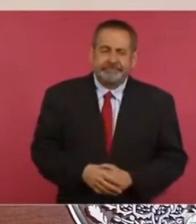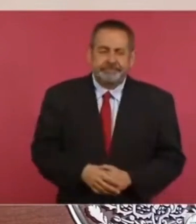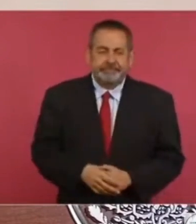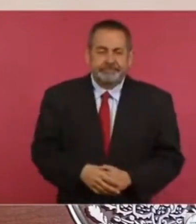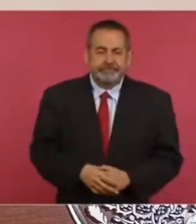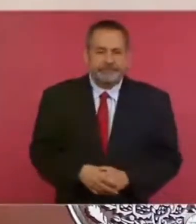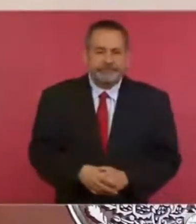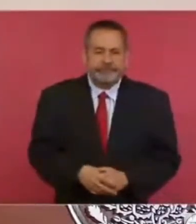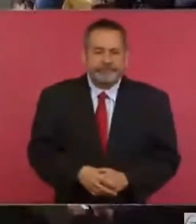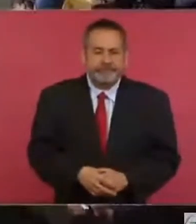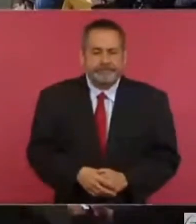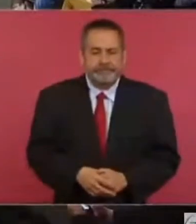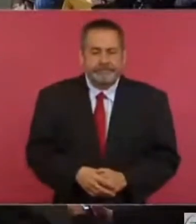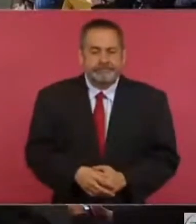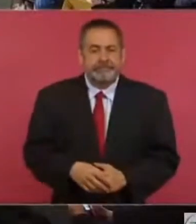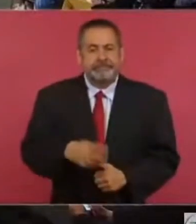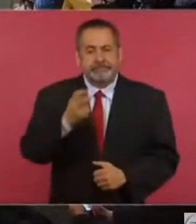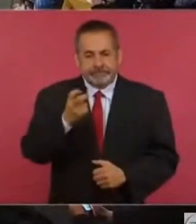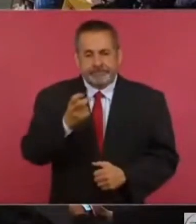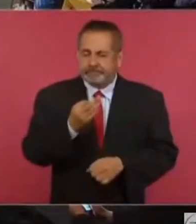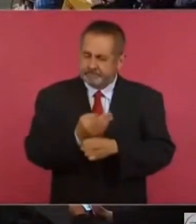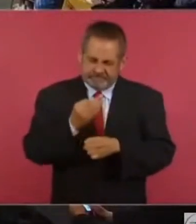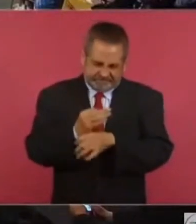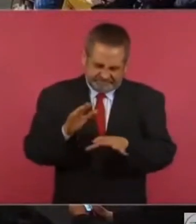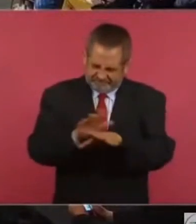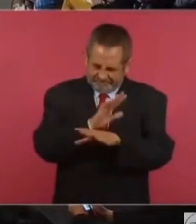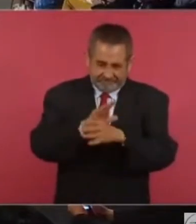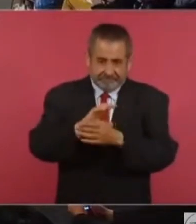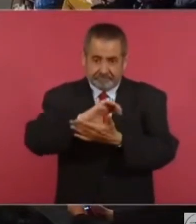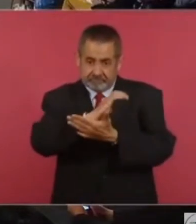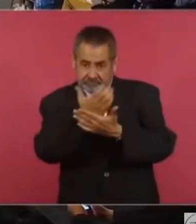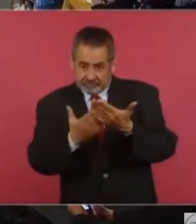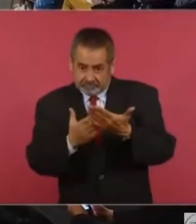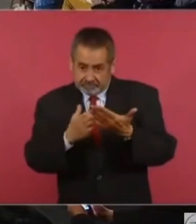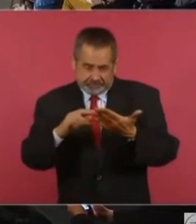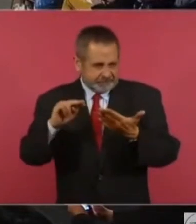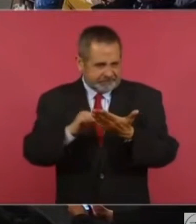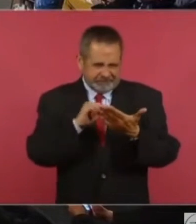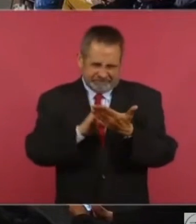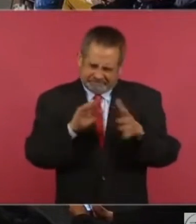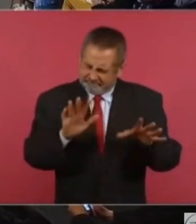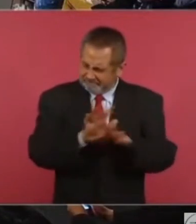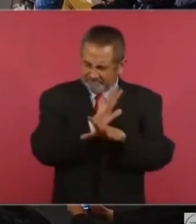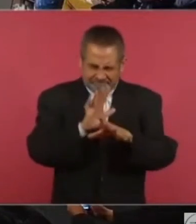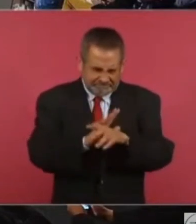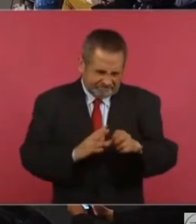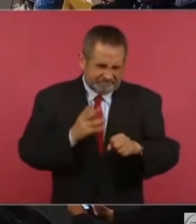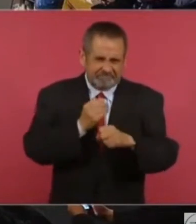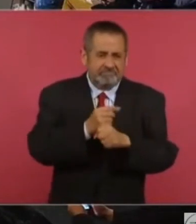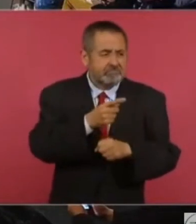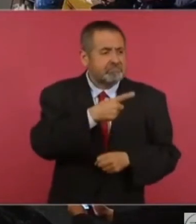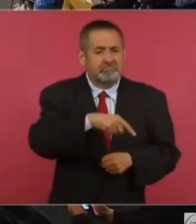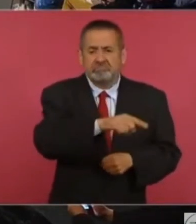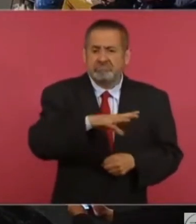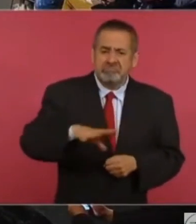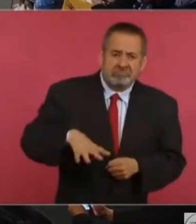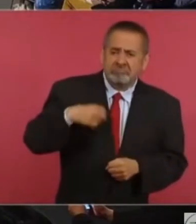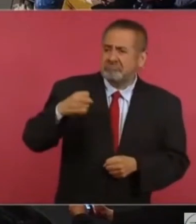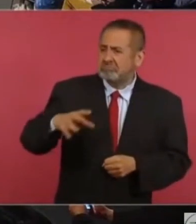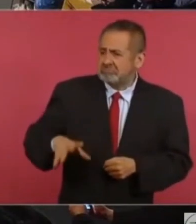Por eso estas modificaciones a los contratos colectivos y abusos de todo